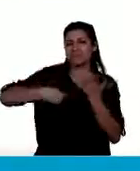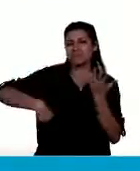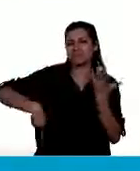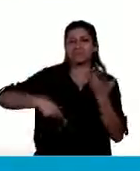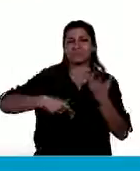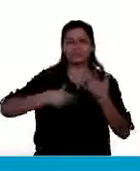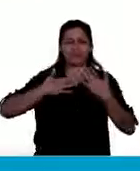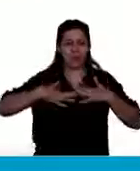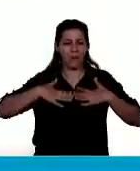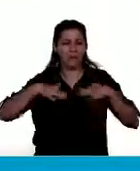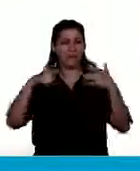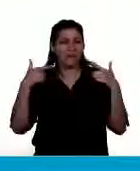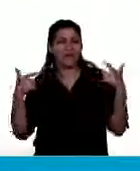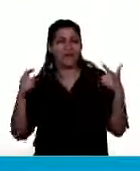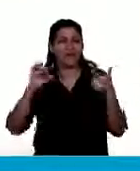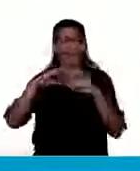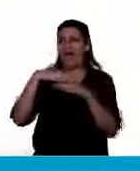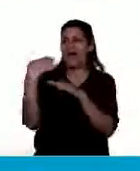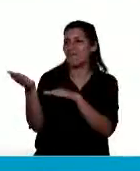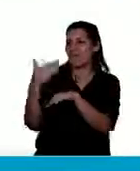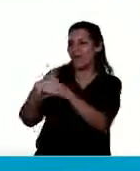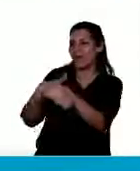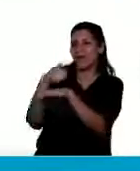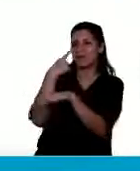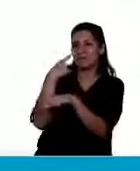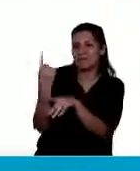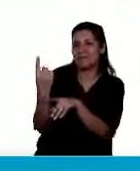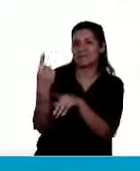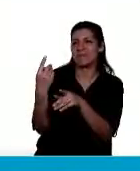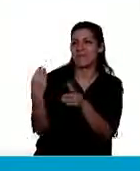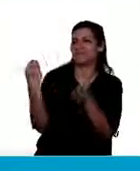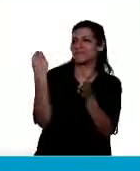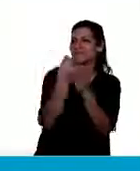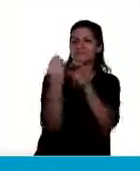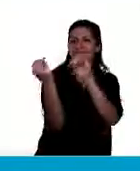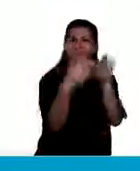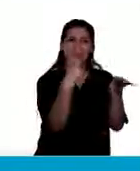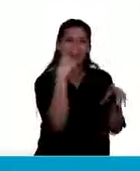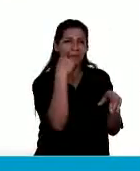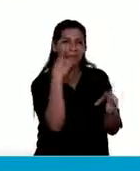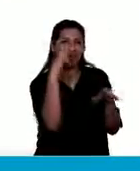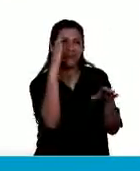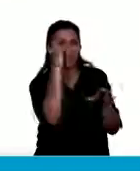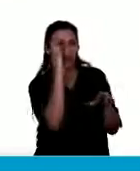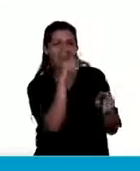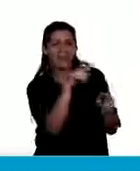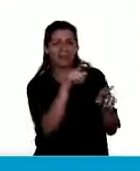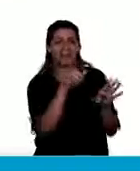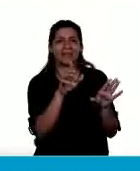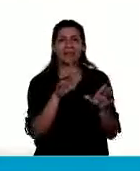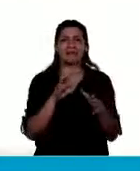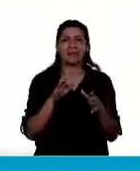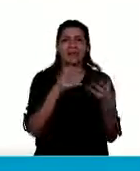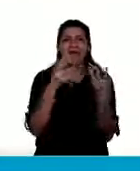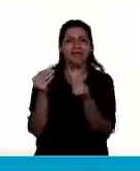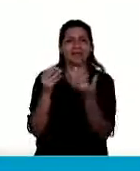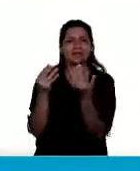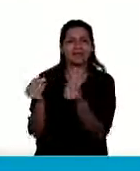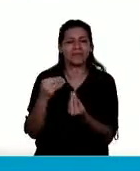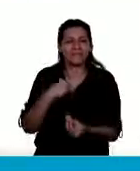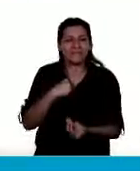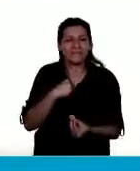la intemperie, con dar vivienda, con dar la mano a quien la necesitaba y que eso no era caridad, ¿no?